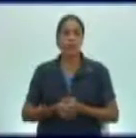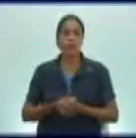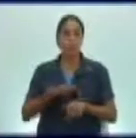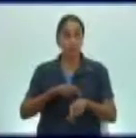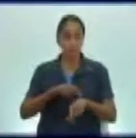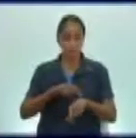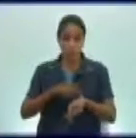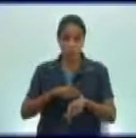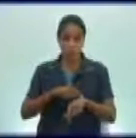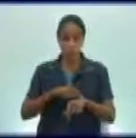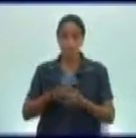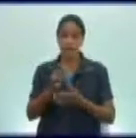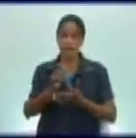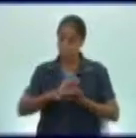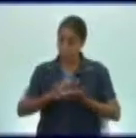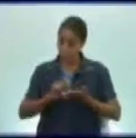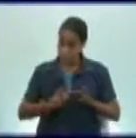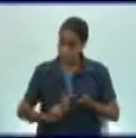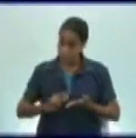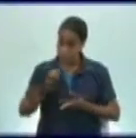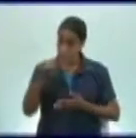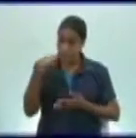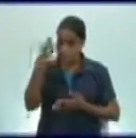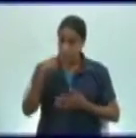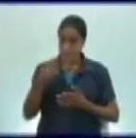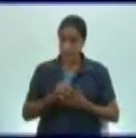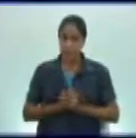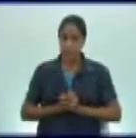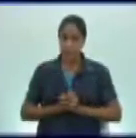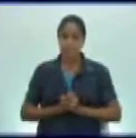tengan en sus libretas estas características.